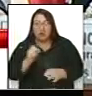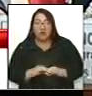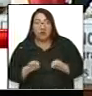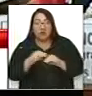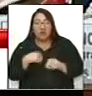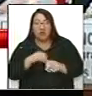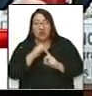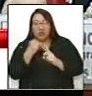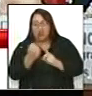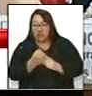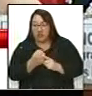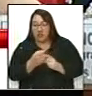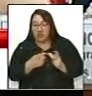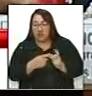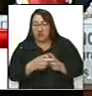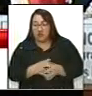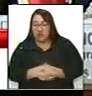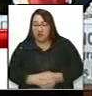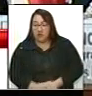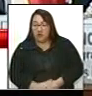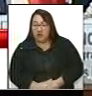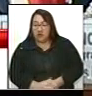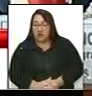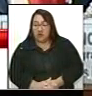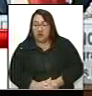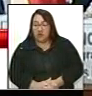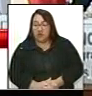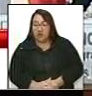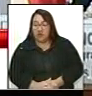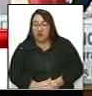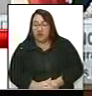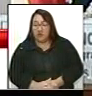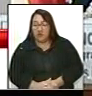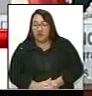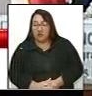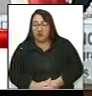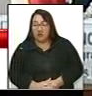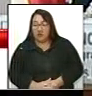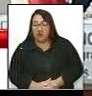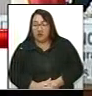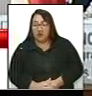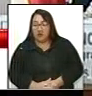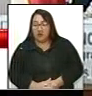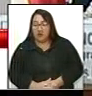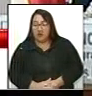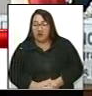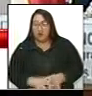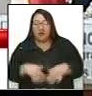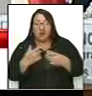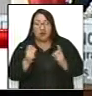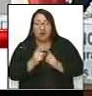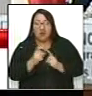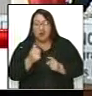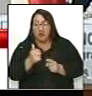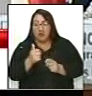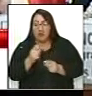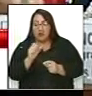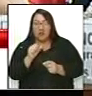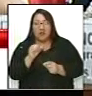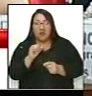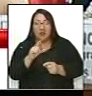sociedad. Entonces, sin más preámbulo, doy la palabra ya a